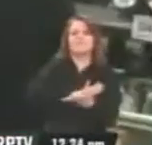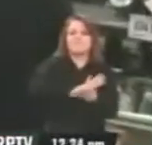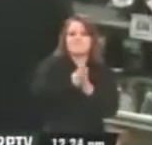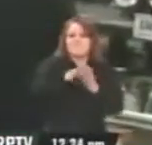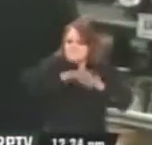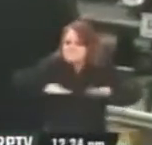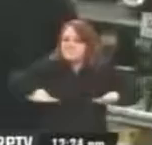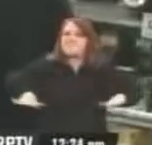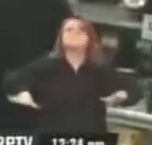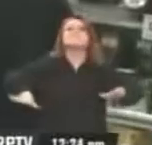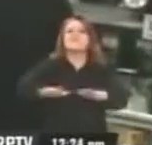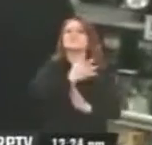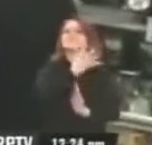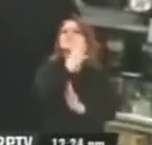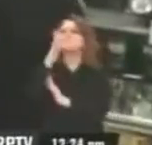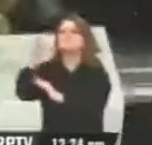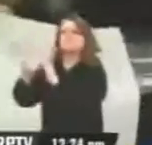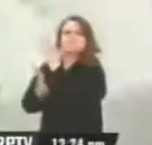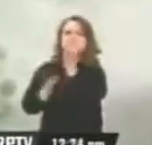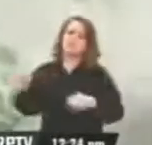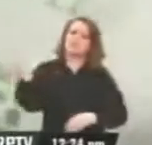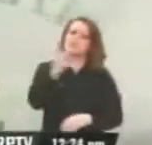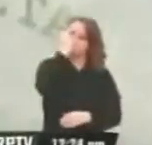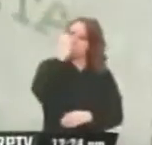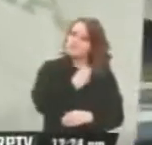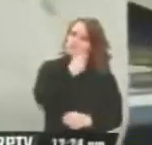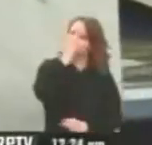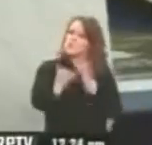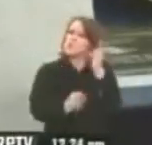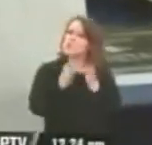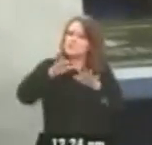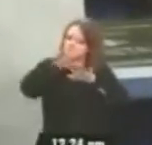de residuos como el plástico, pero depende del compromiso de todos los colombianos.